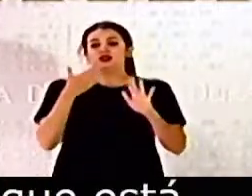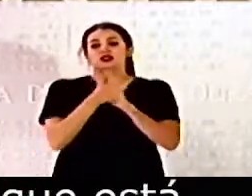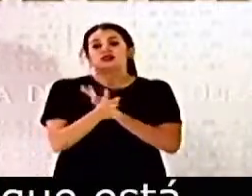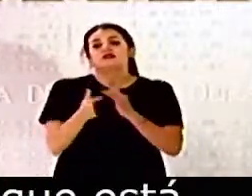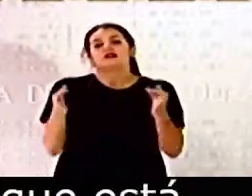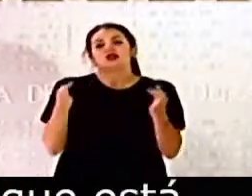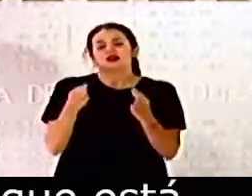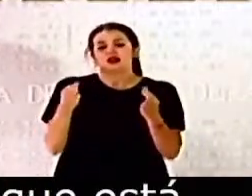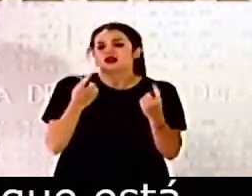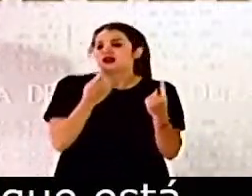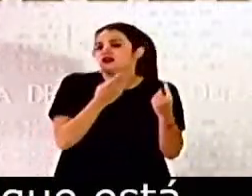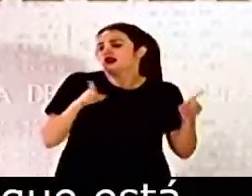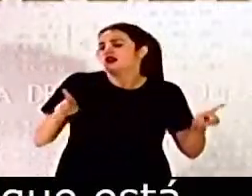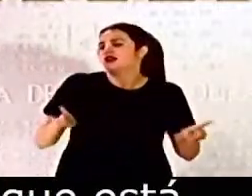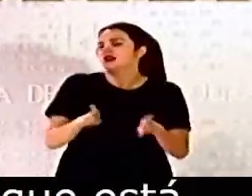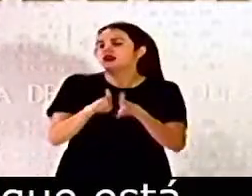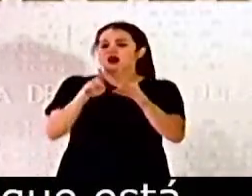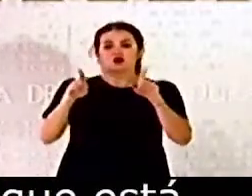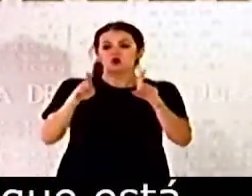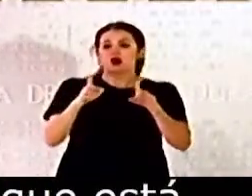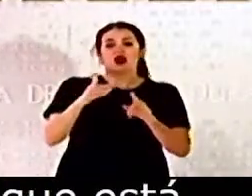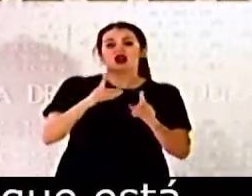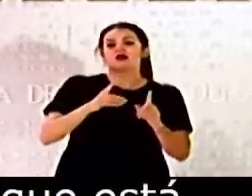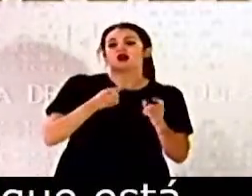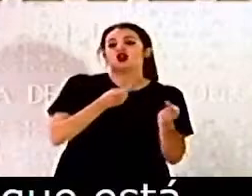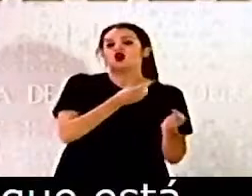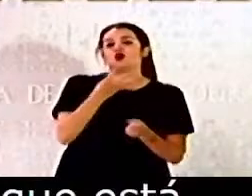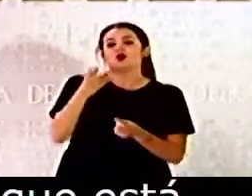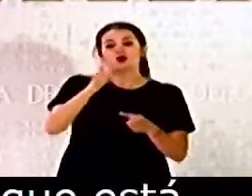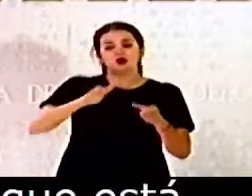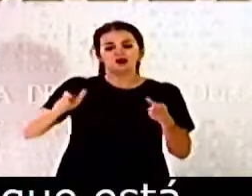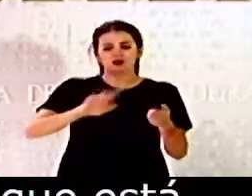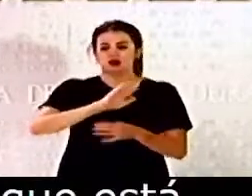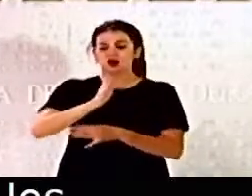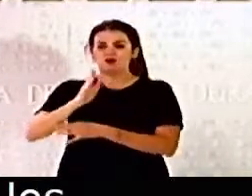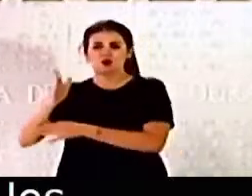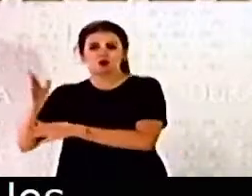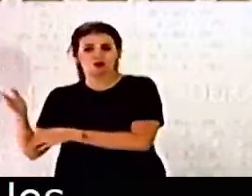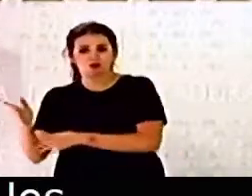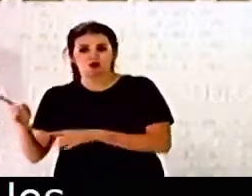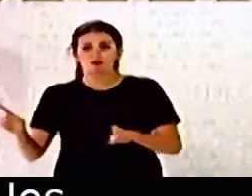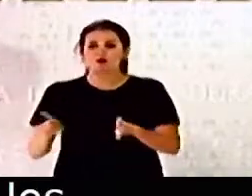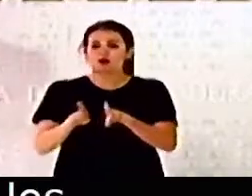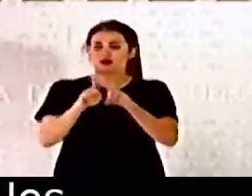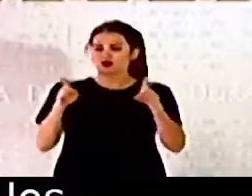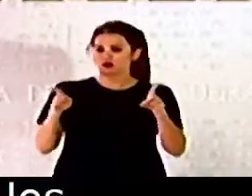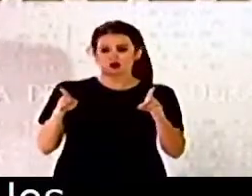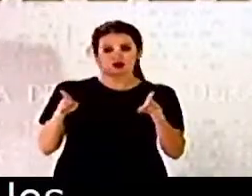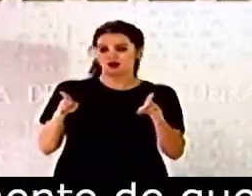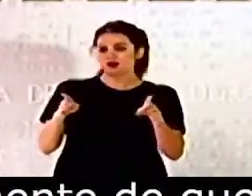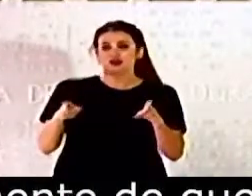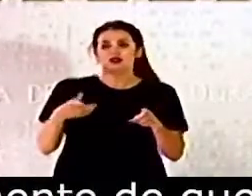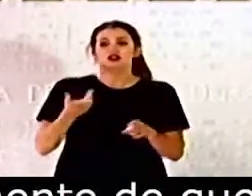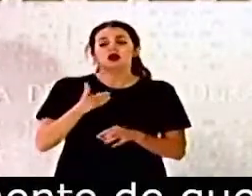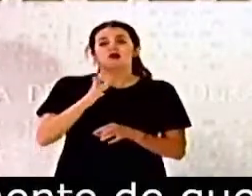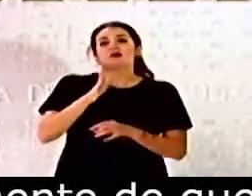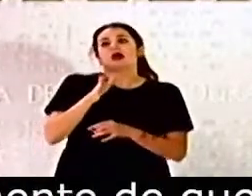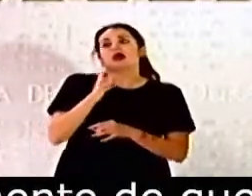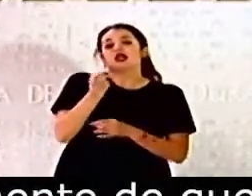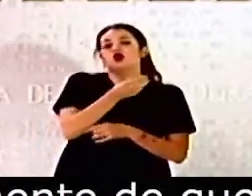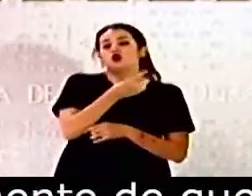independientemente, ya digo, de que se estabilice las cifras de incidencia que manejamos. Estar en unas cifras de incidencia de